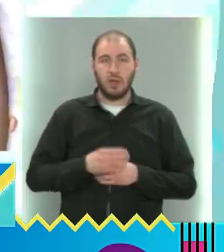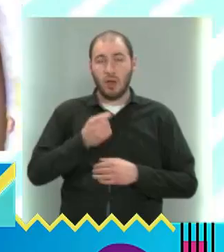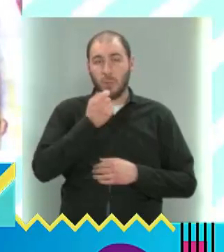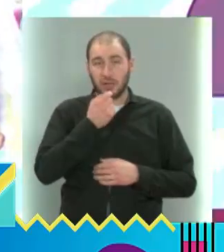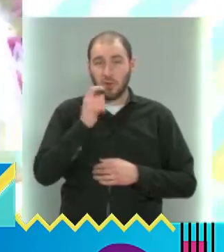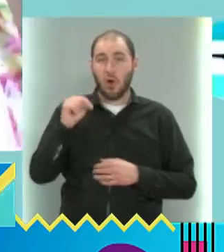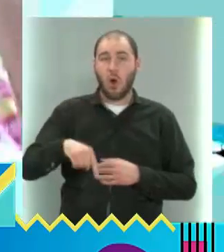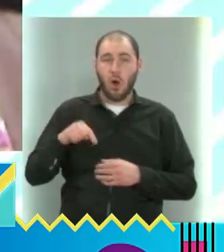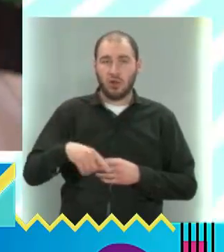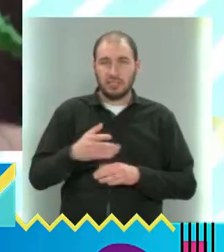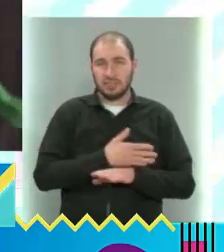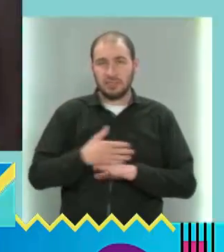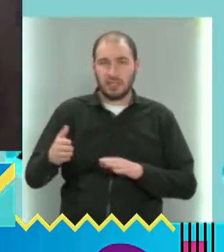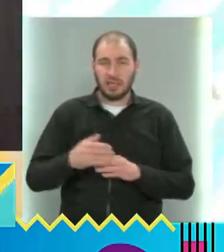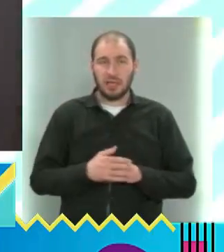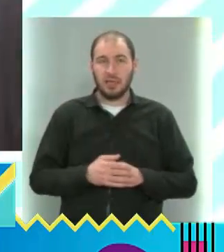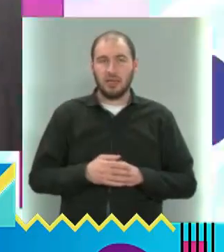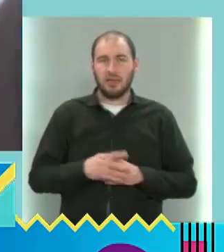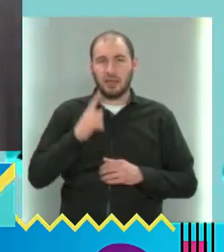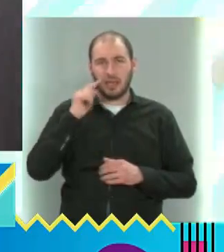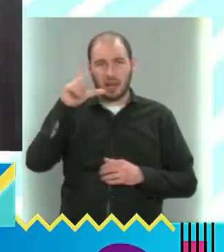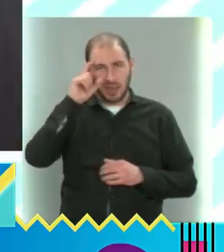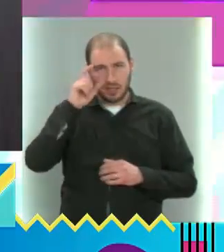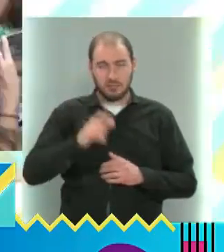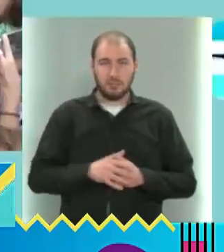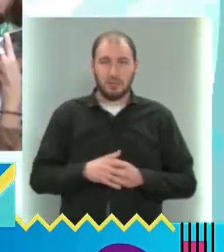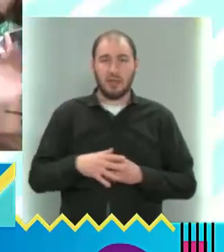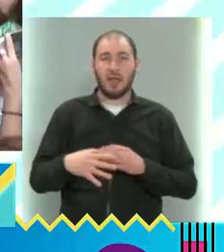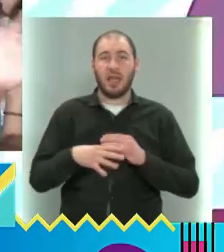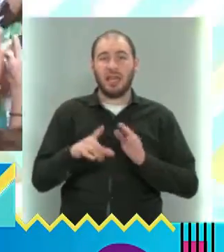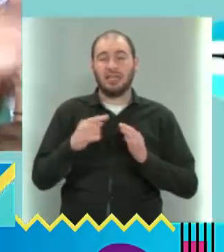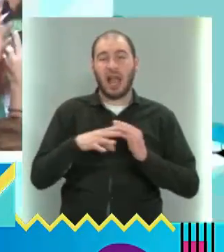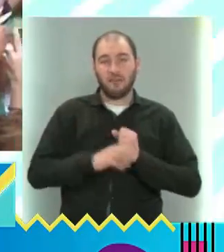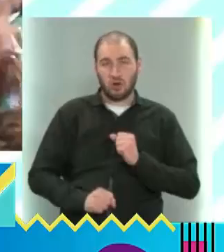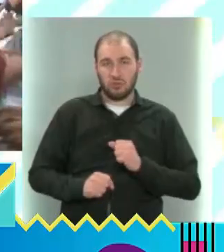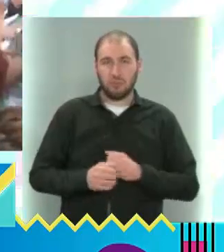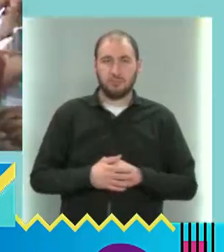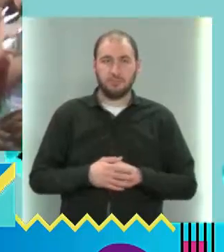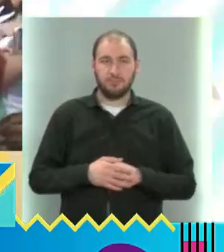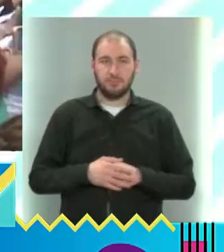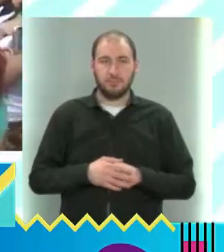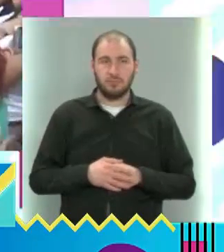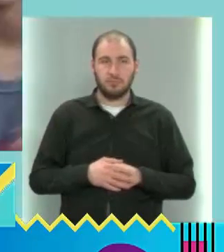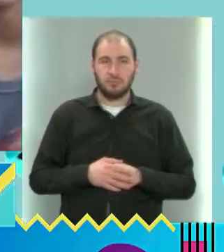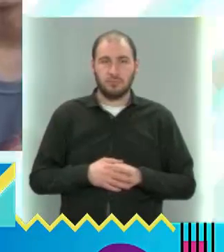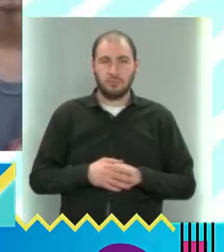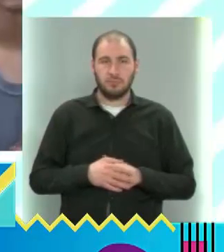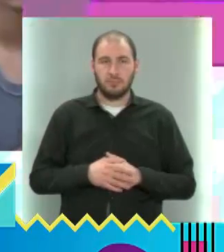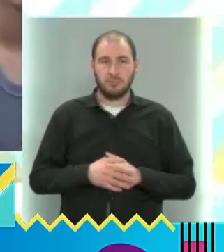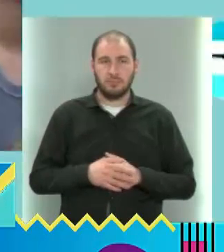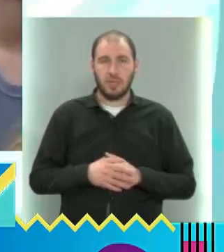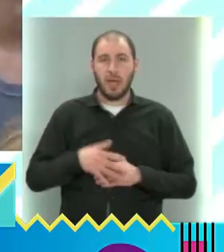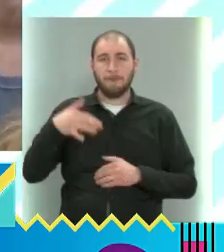de hoy está vigente la ILE, la interrupción legal del embarazo, sí. y